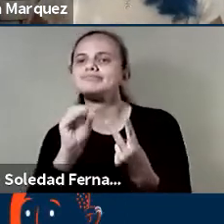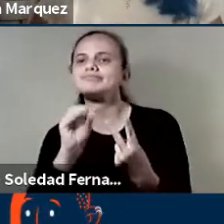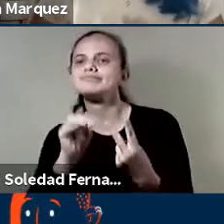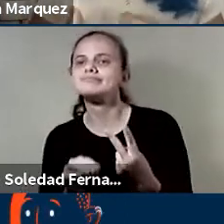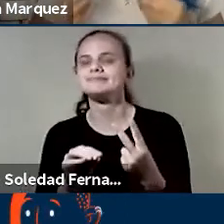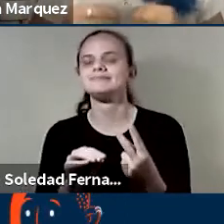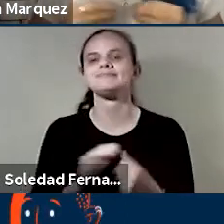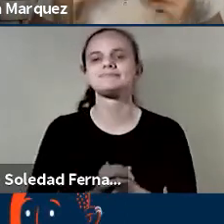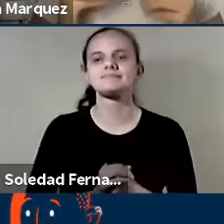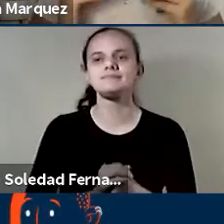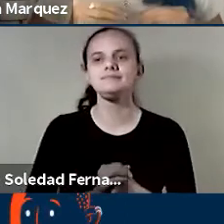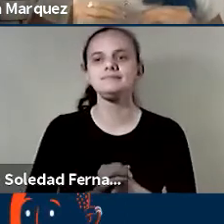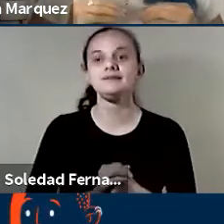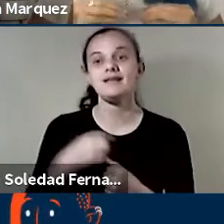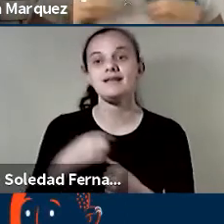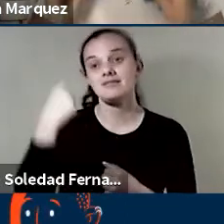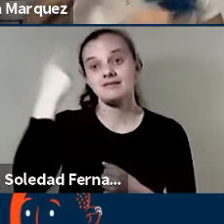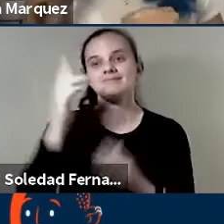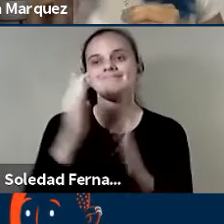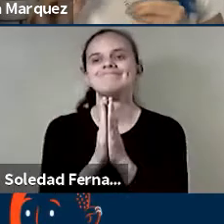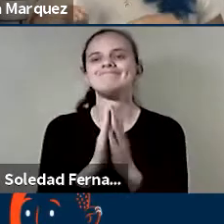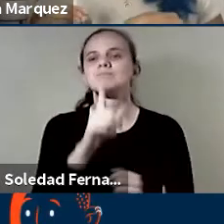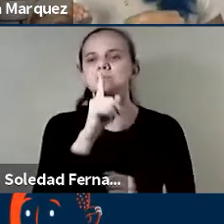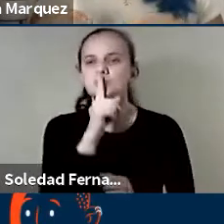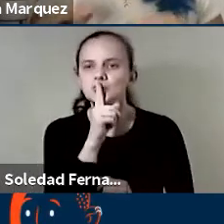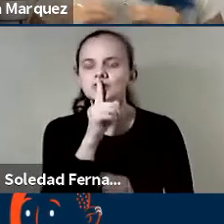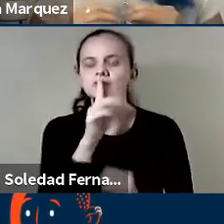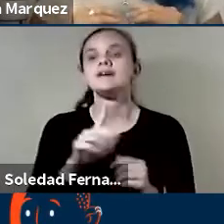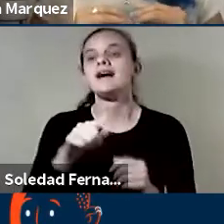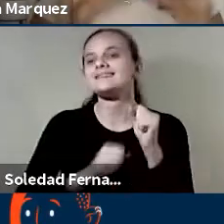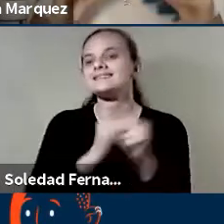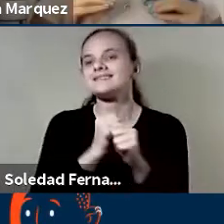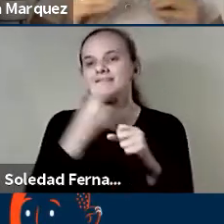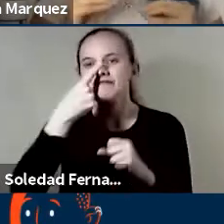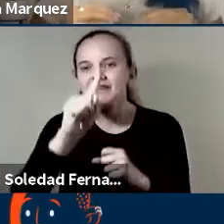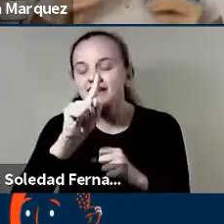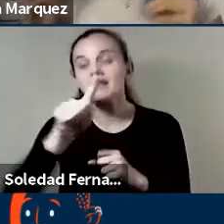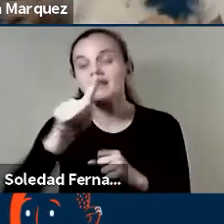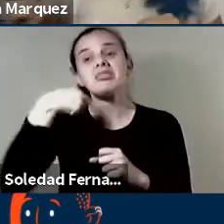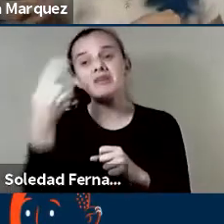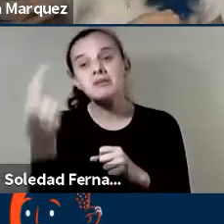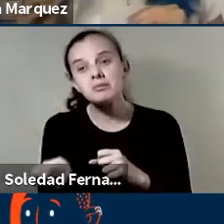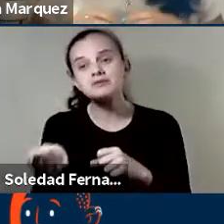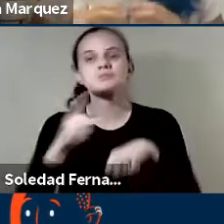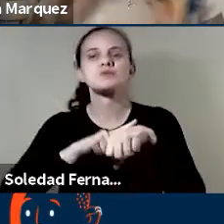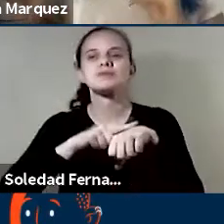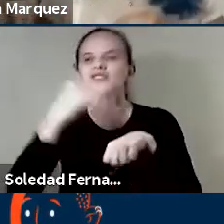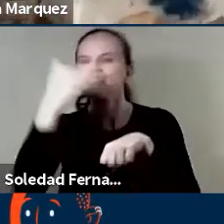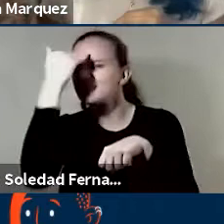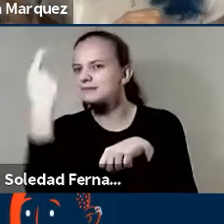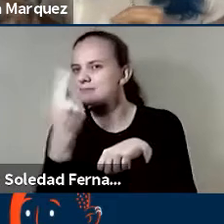chat. Entonces, si surgen dudas, escríbanlas en el chat. La idea es que siempre estemos muteados hasta